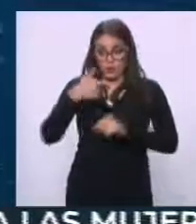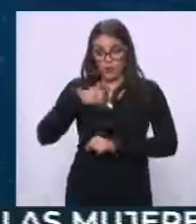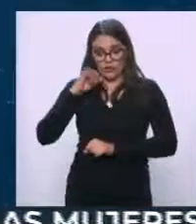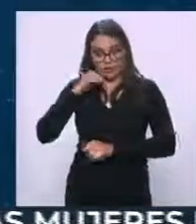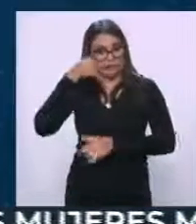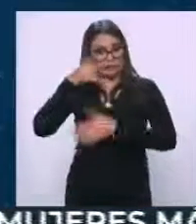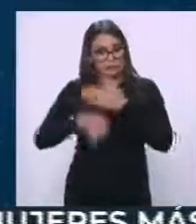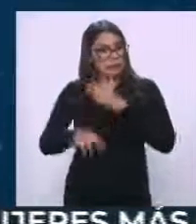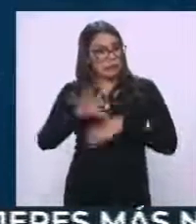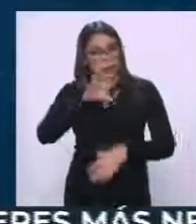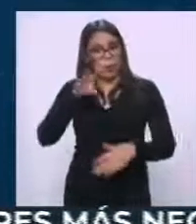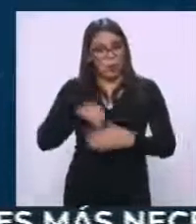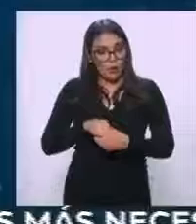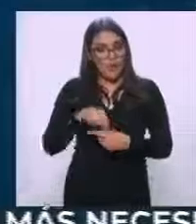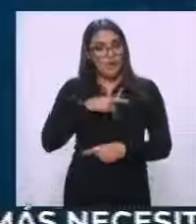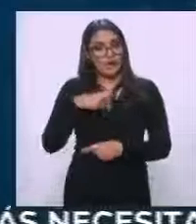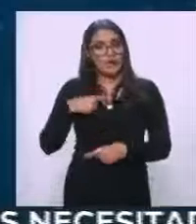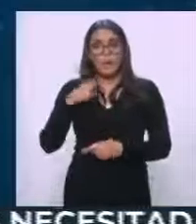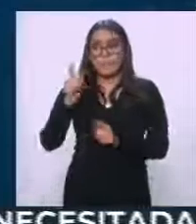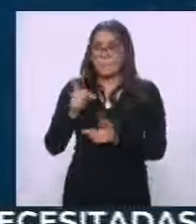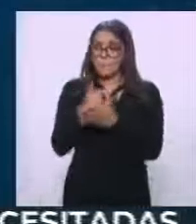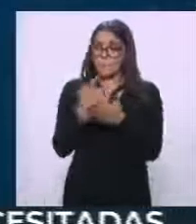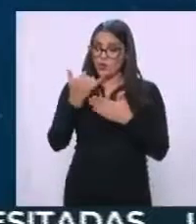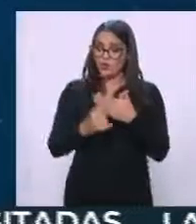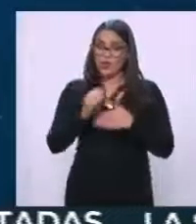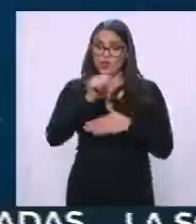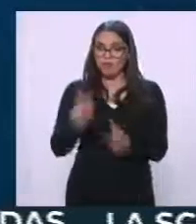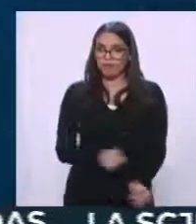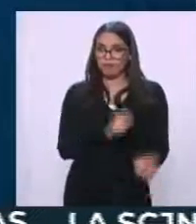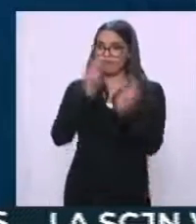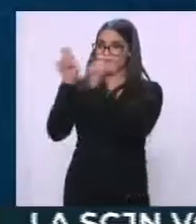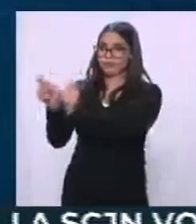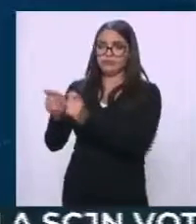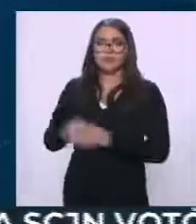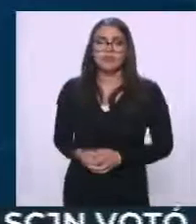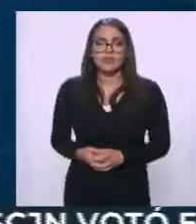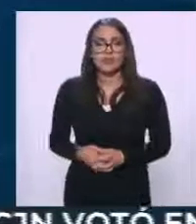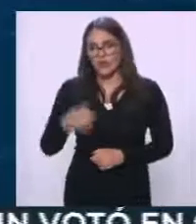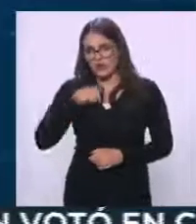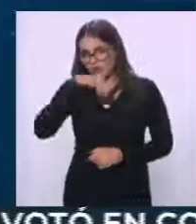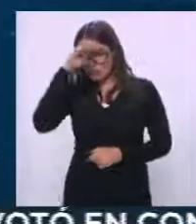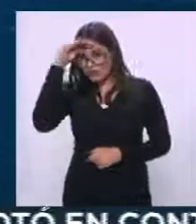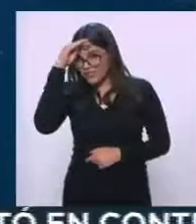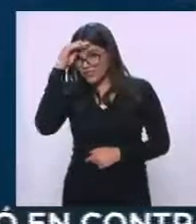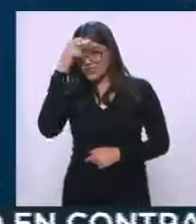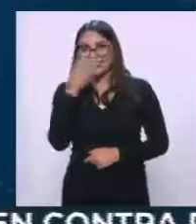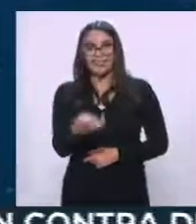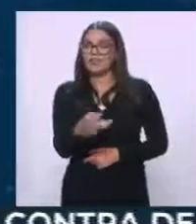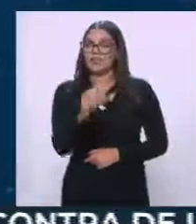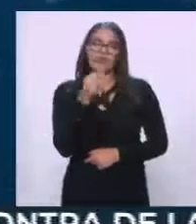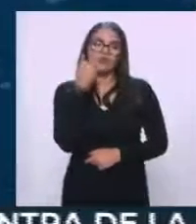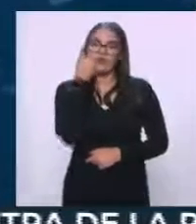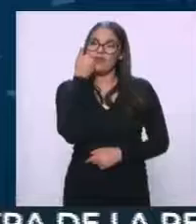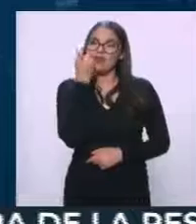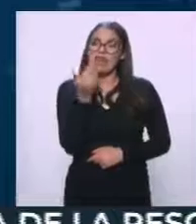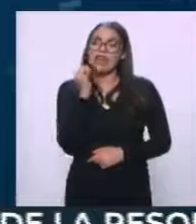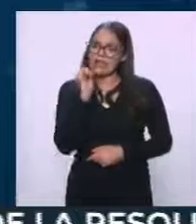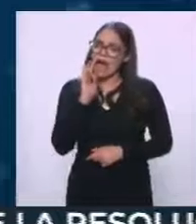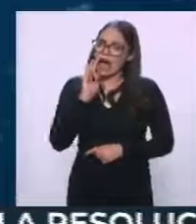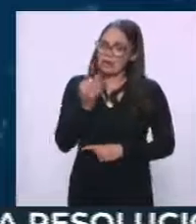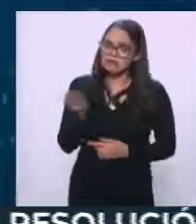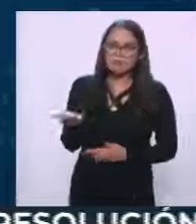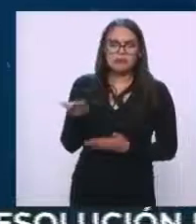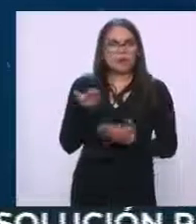vamos a retornar el proyecto. Lo que me parece es que no querían abrir justamente la puerta para que